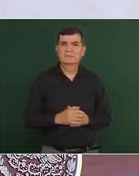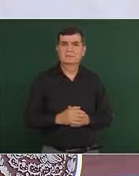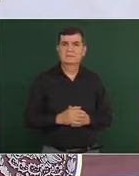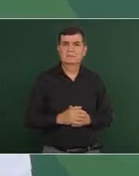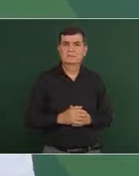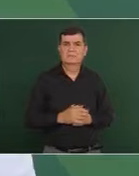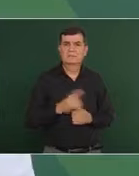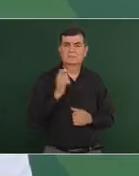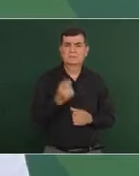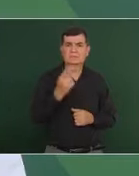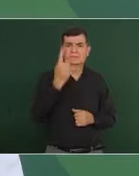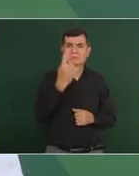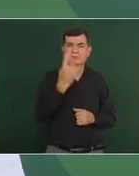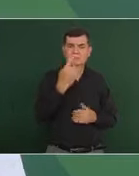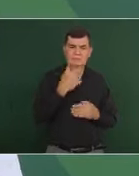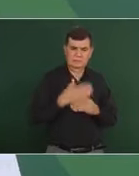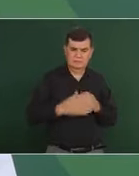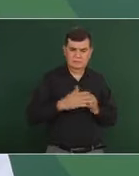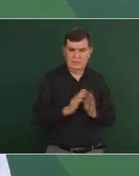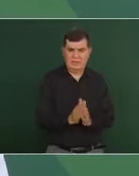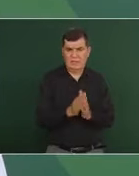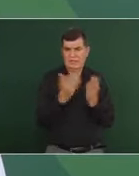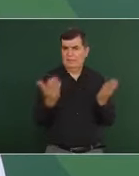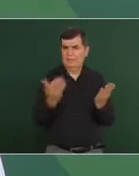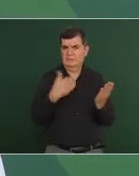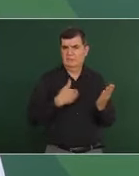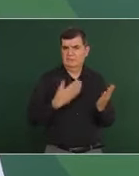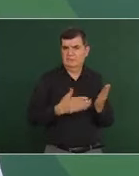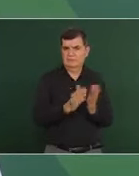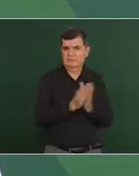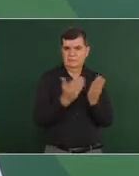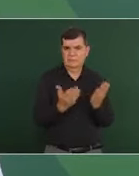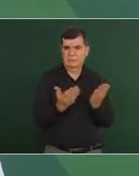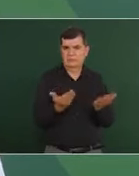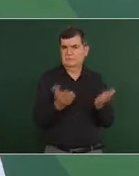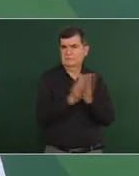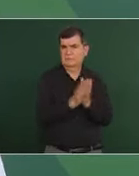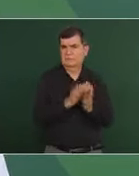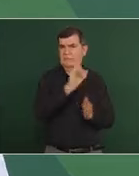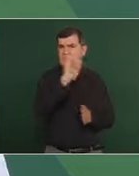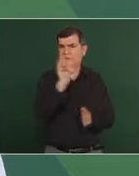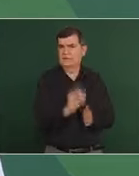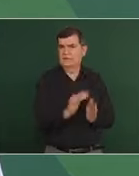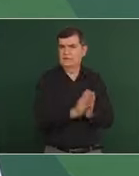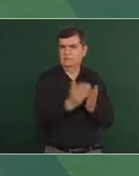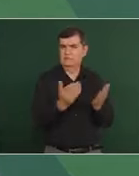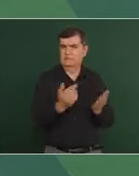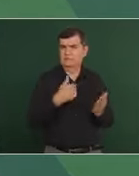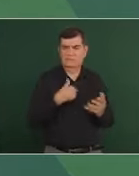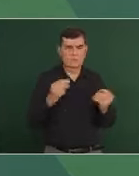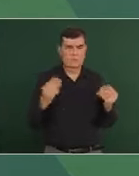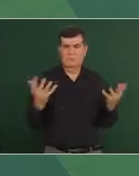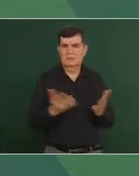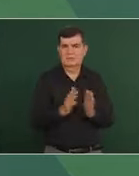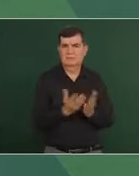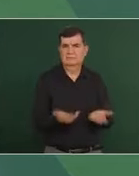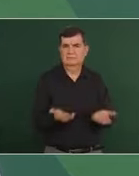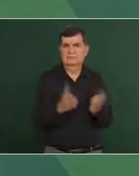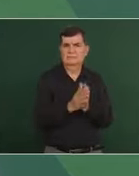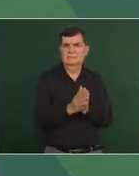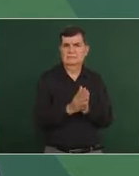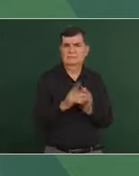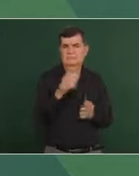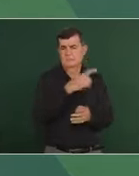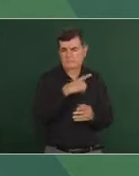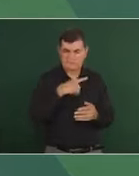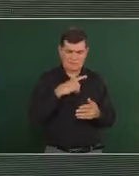que ese es un expediente abierto. Nunca se va a cerrar. Nosotros no lo vamos a cerrar. Y